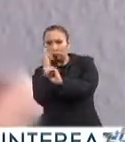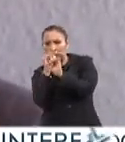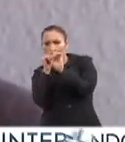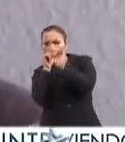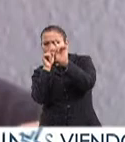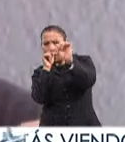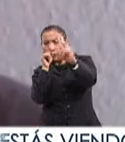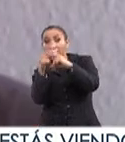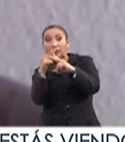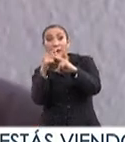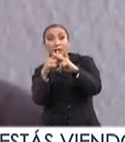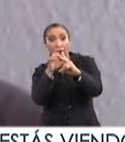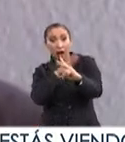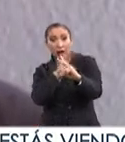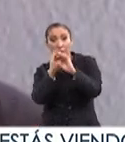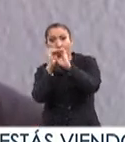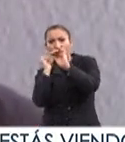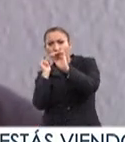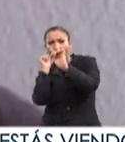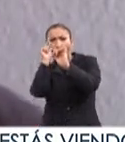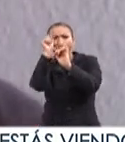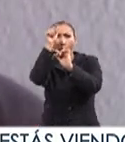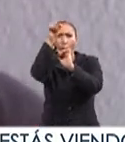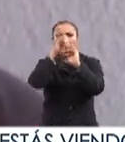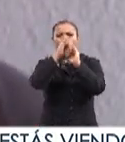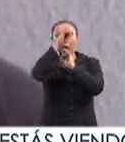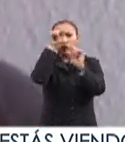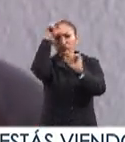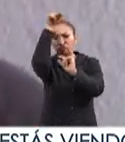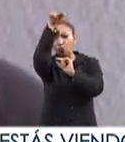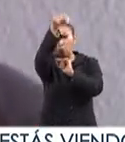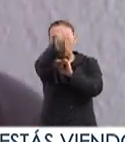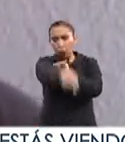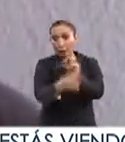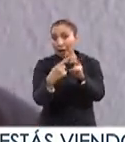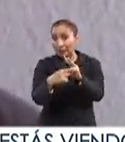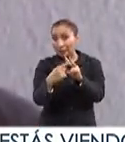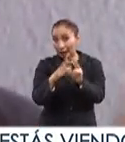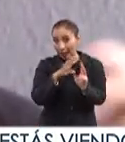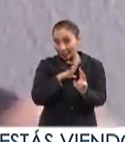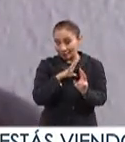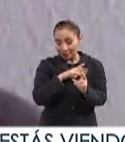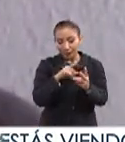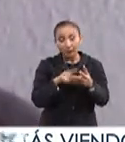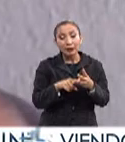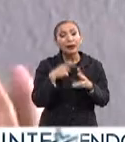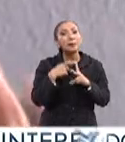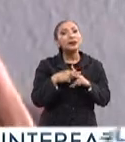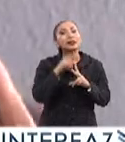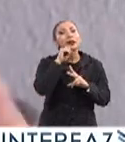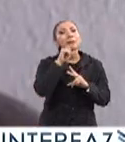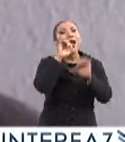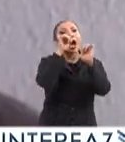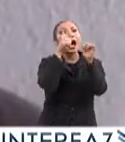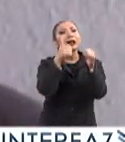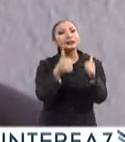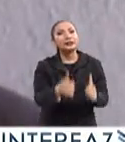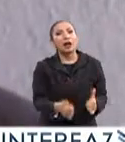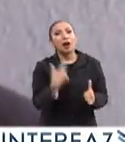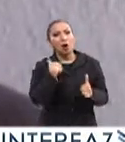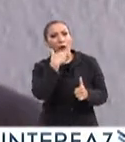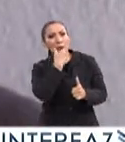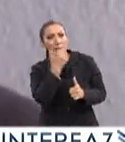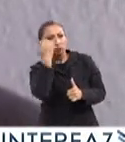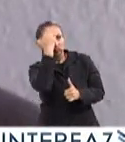está totalmente matematizado para que caiga lo más lejos posible, ¿no? Matemáticas. La matemática está en el arte. El